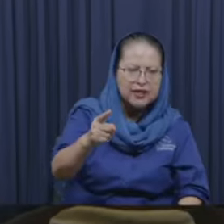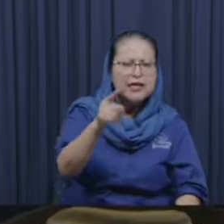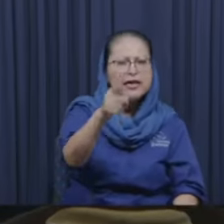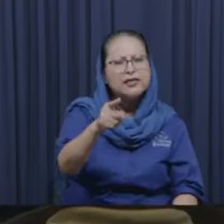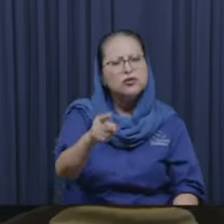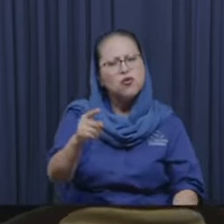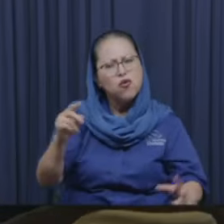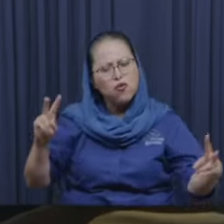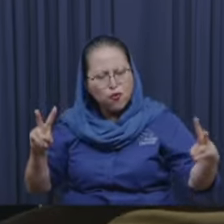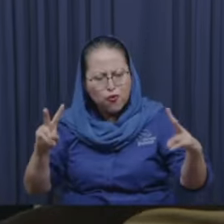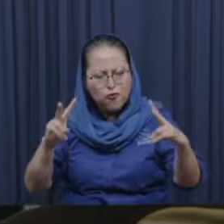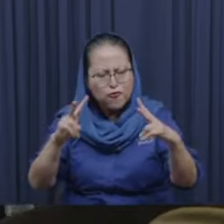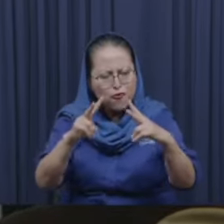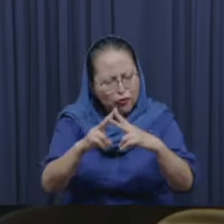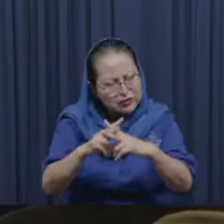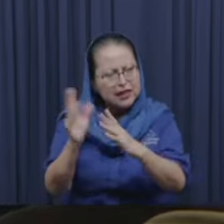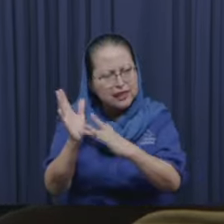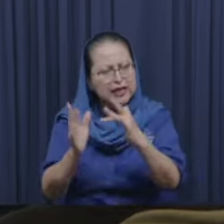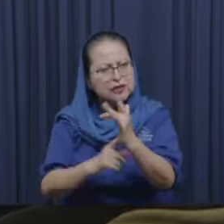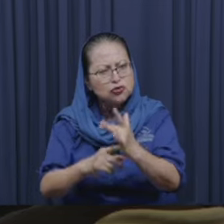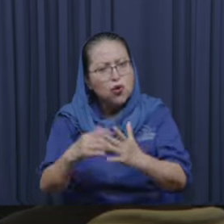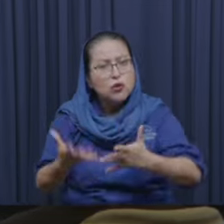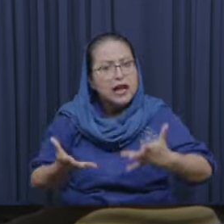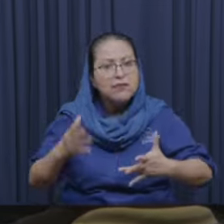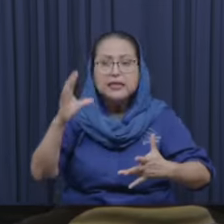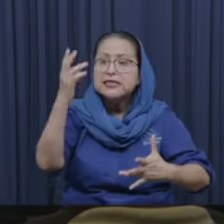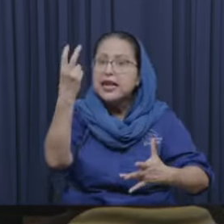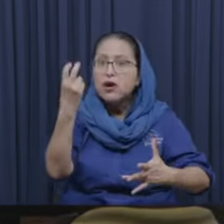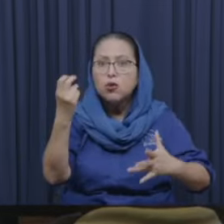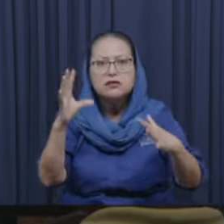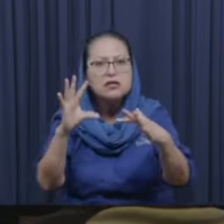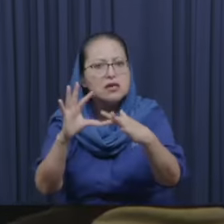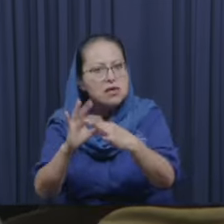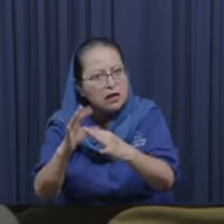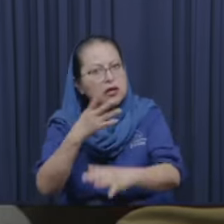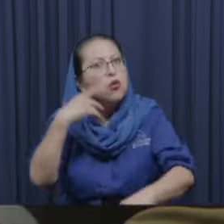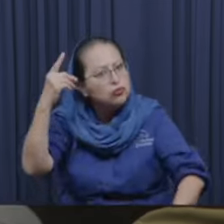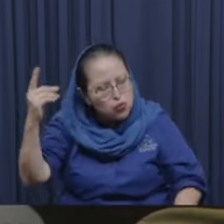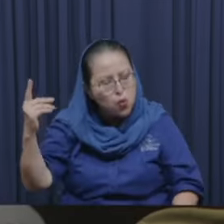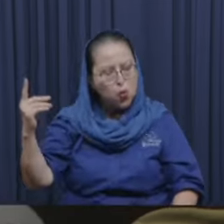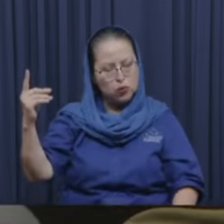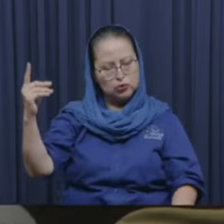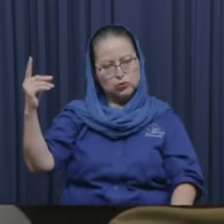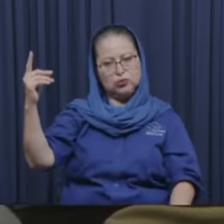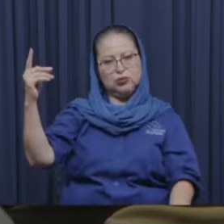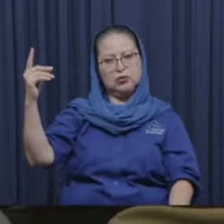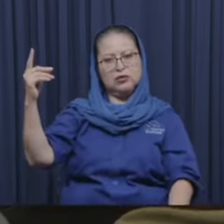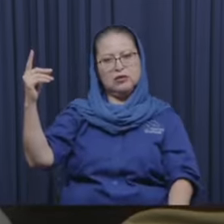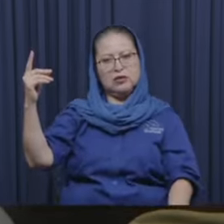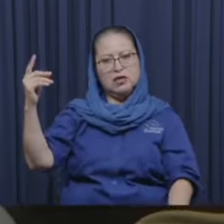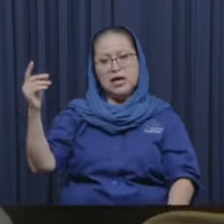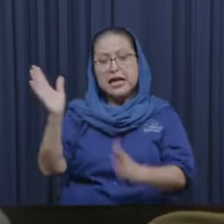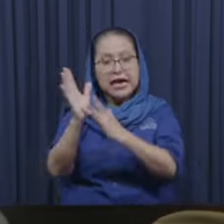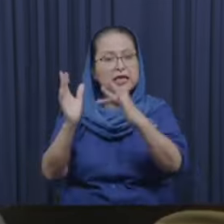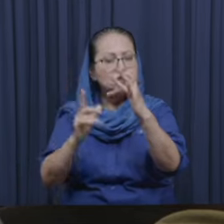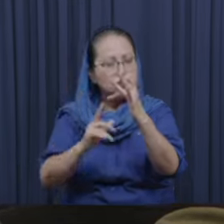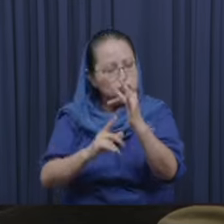Señor vengan y acérquense al señor y saben él no le va a Fall